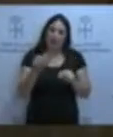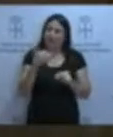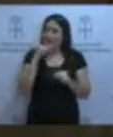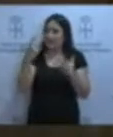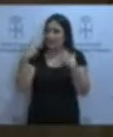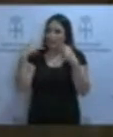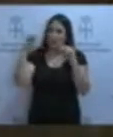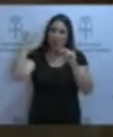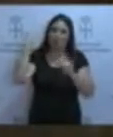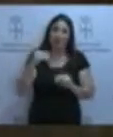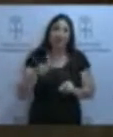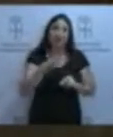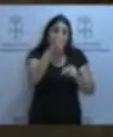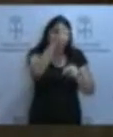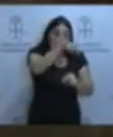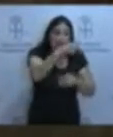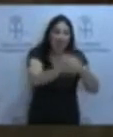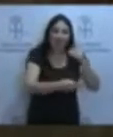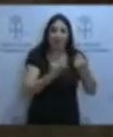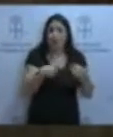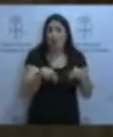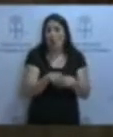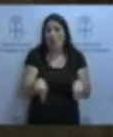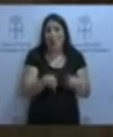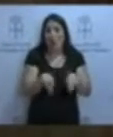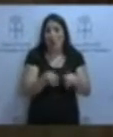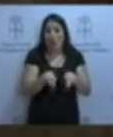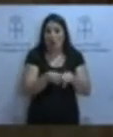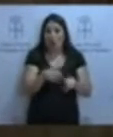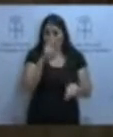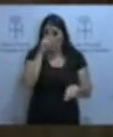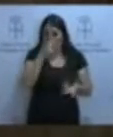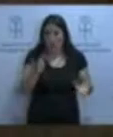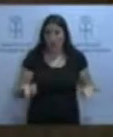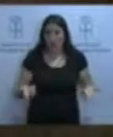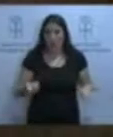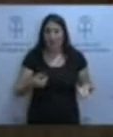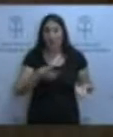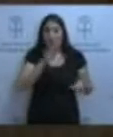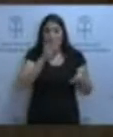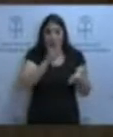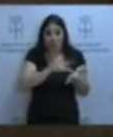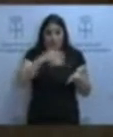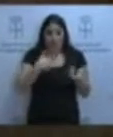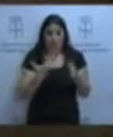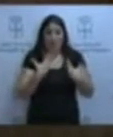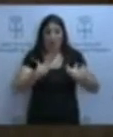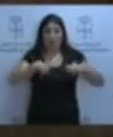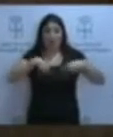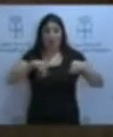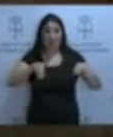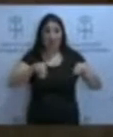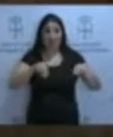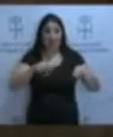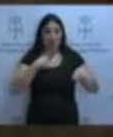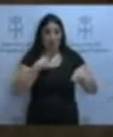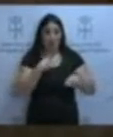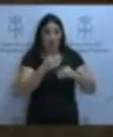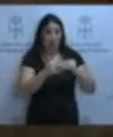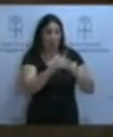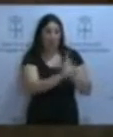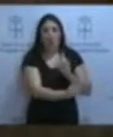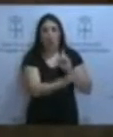de eso, ustedes van a hacer hoy lo de siempre. Se lo recuerdo. Usted, en cuanto acabe yo de hablar, va a echar basura sobre quien pregunta. Hablará de